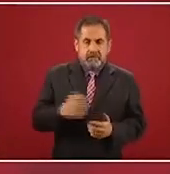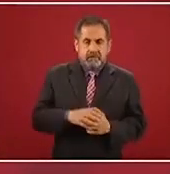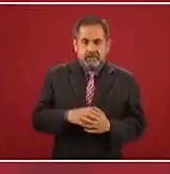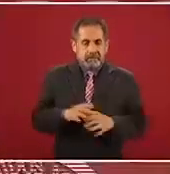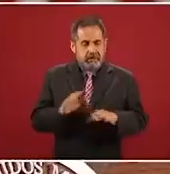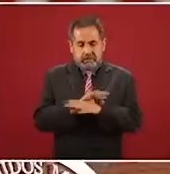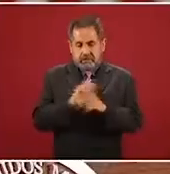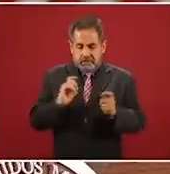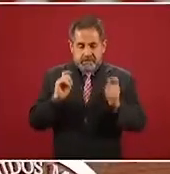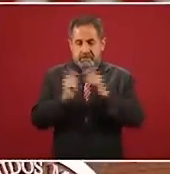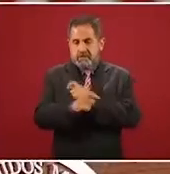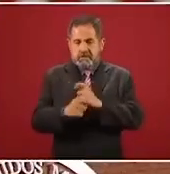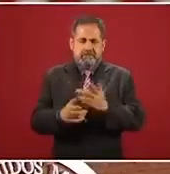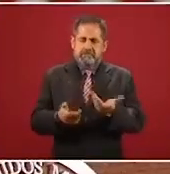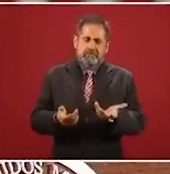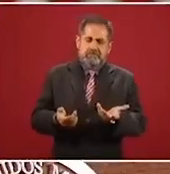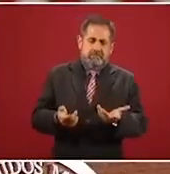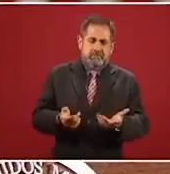modifiquemos